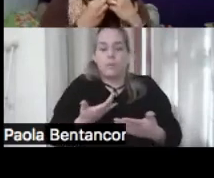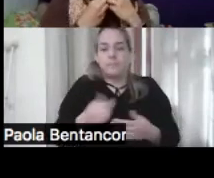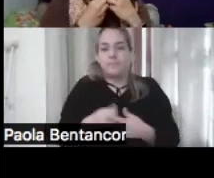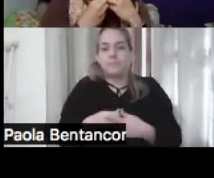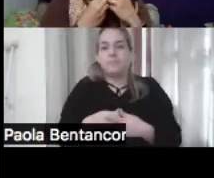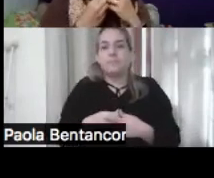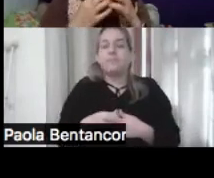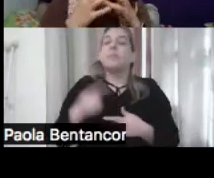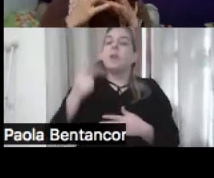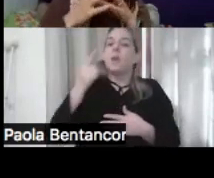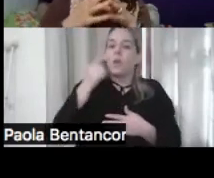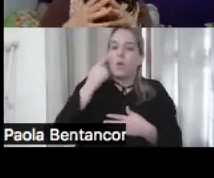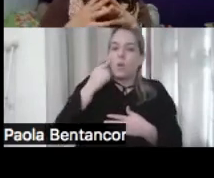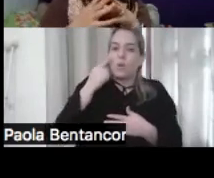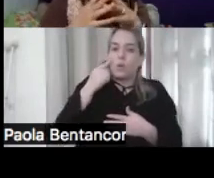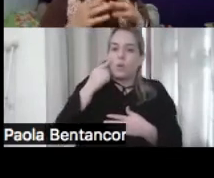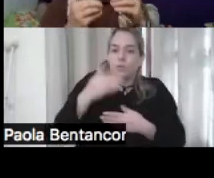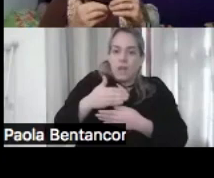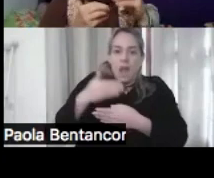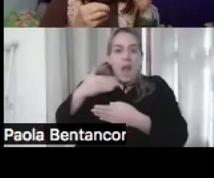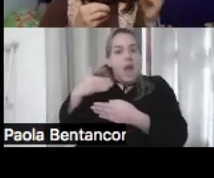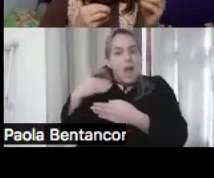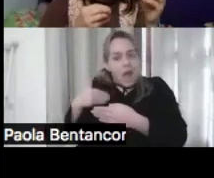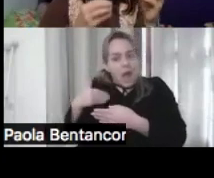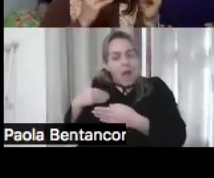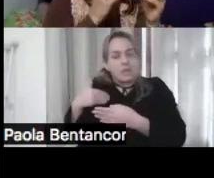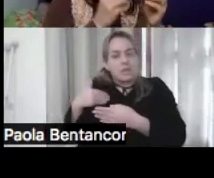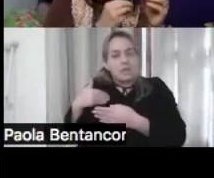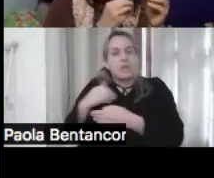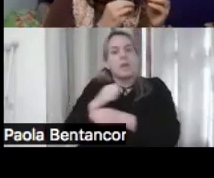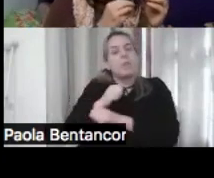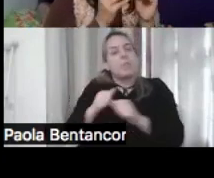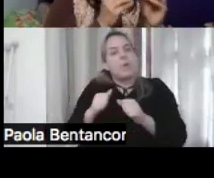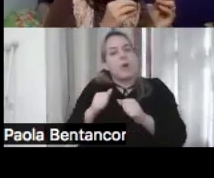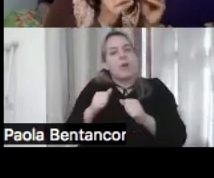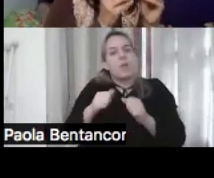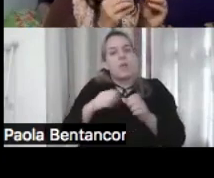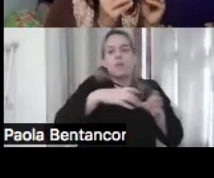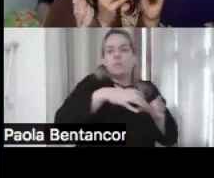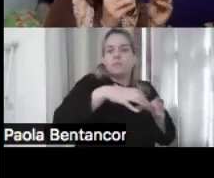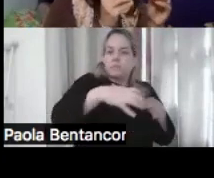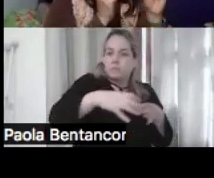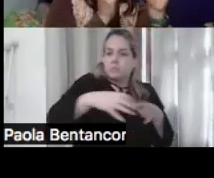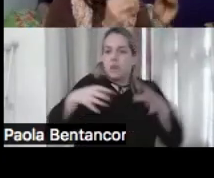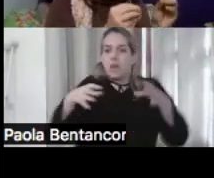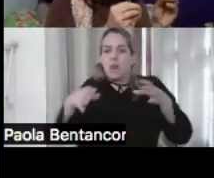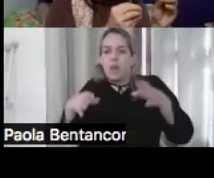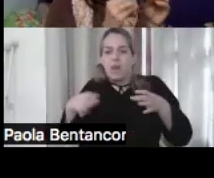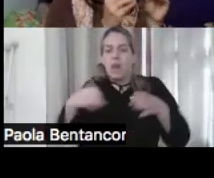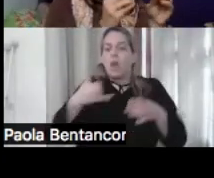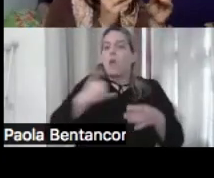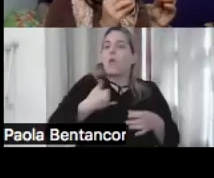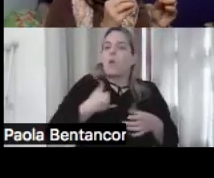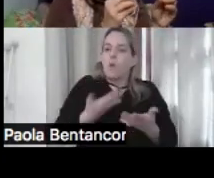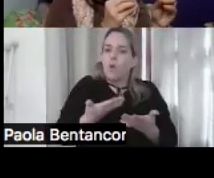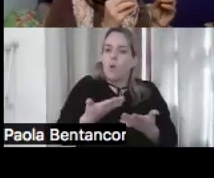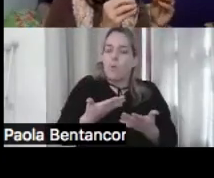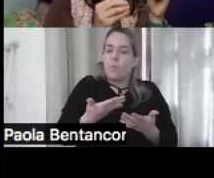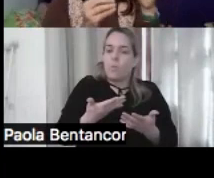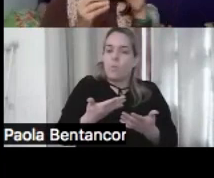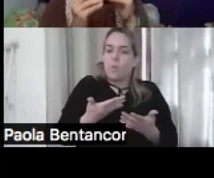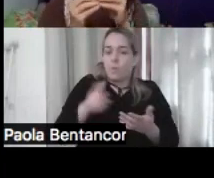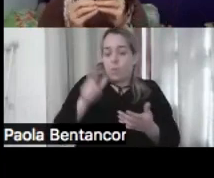conocer desde la terapia ocupacional posicionamientos vinculados a la persona con cierto déficit motor